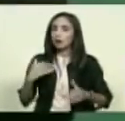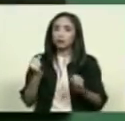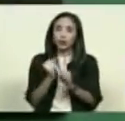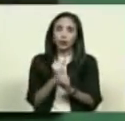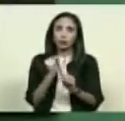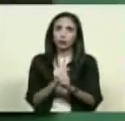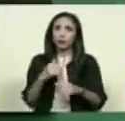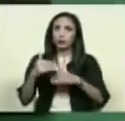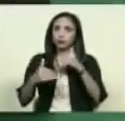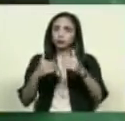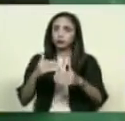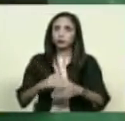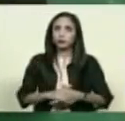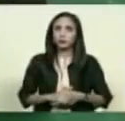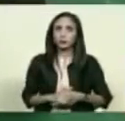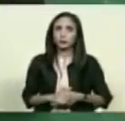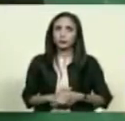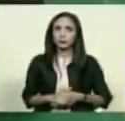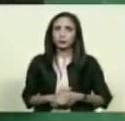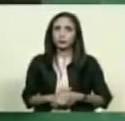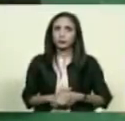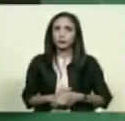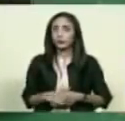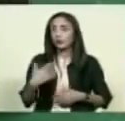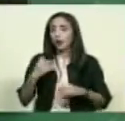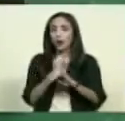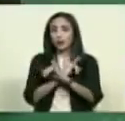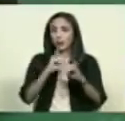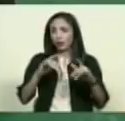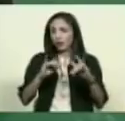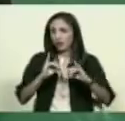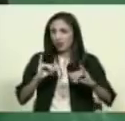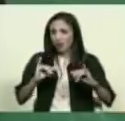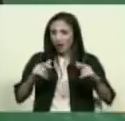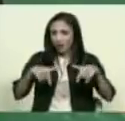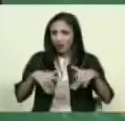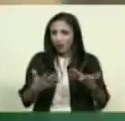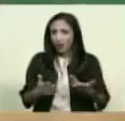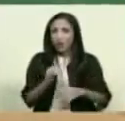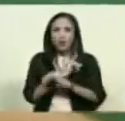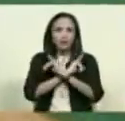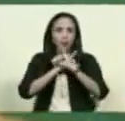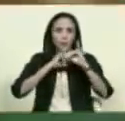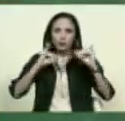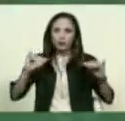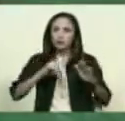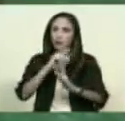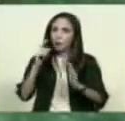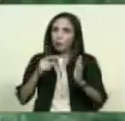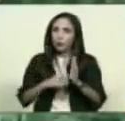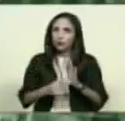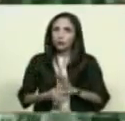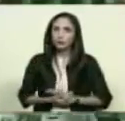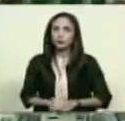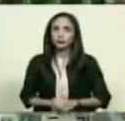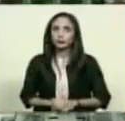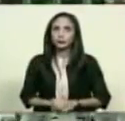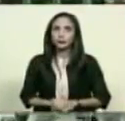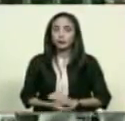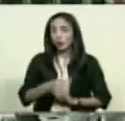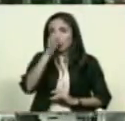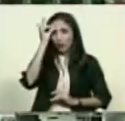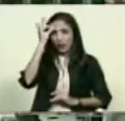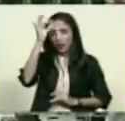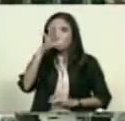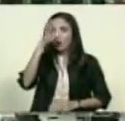vez para garantizar lo que es la independencia tecnológica, la soberanía tecnológica. Creemos nosotros profundamente en